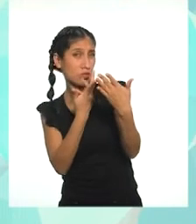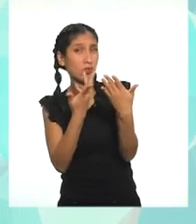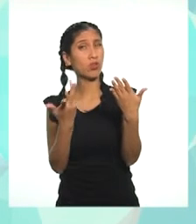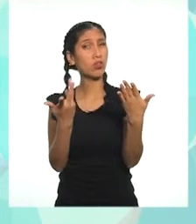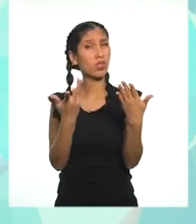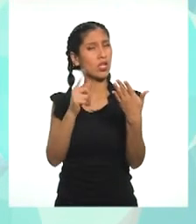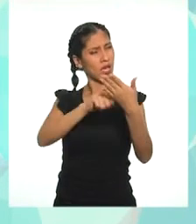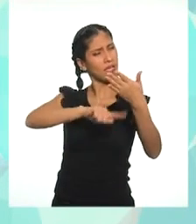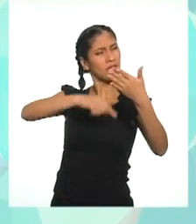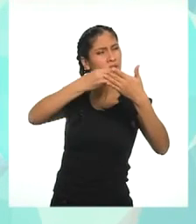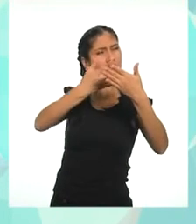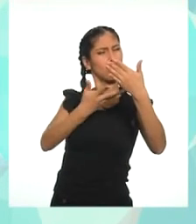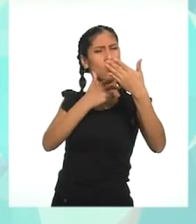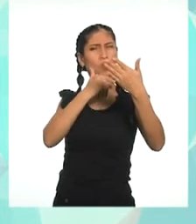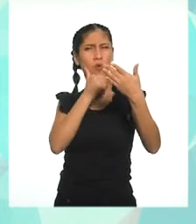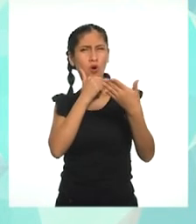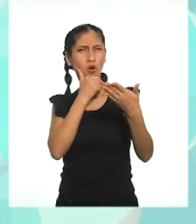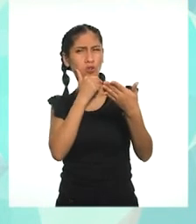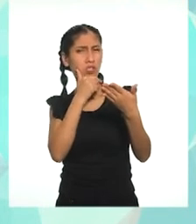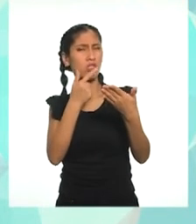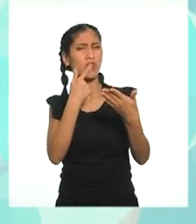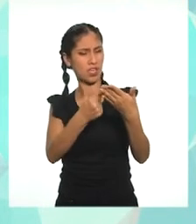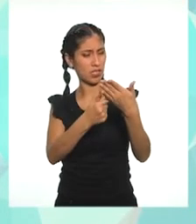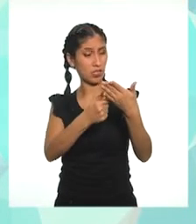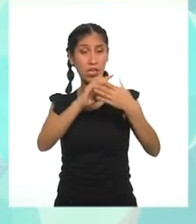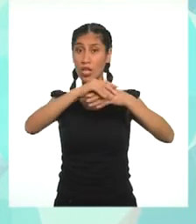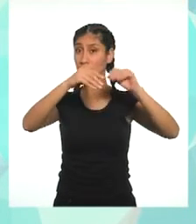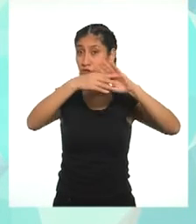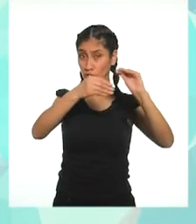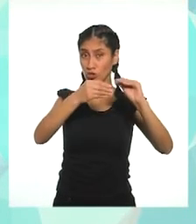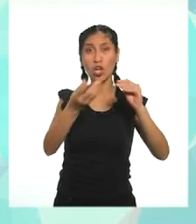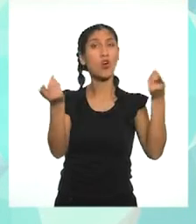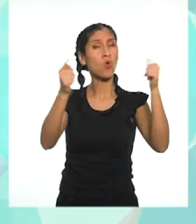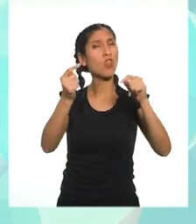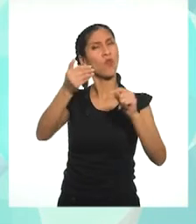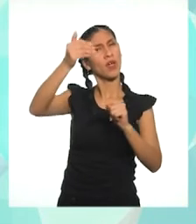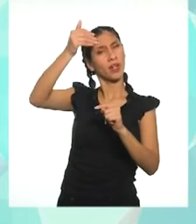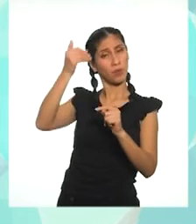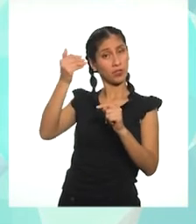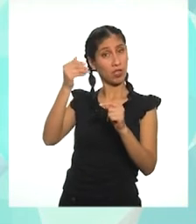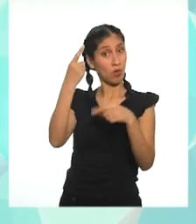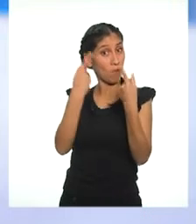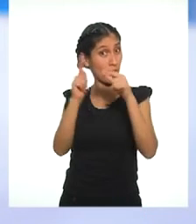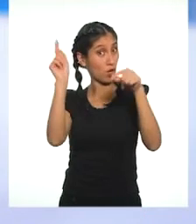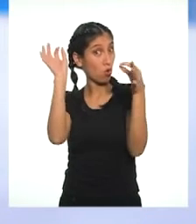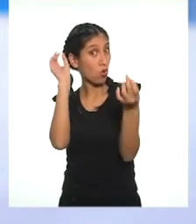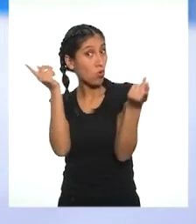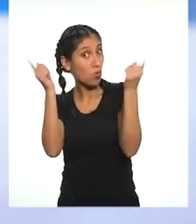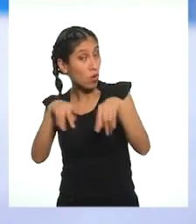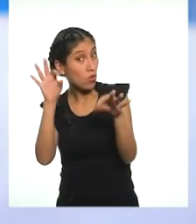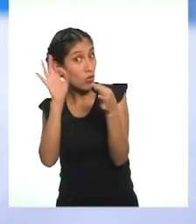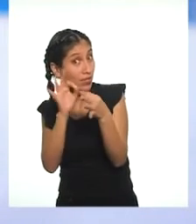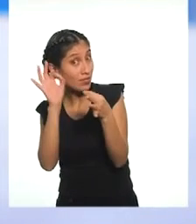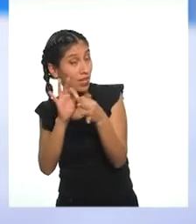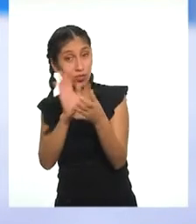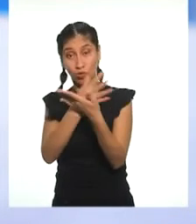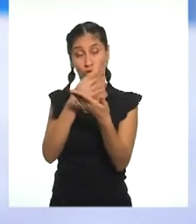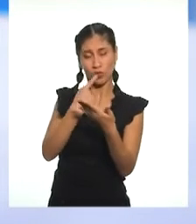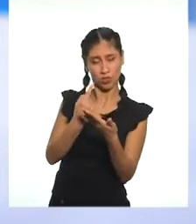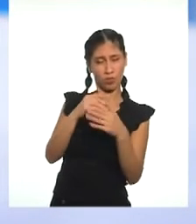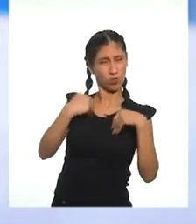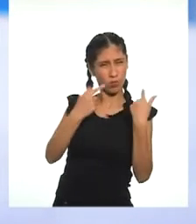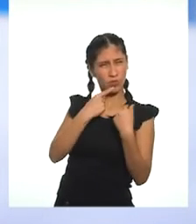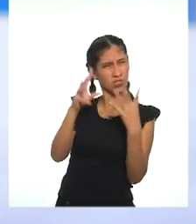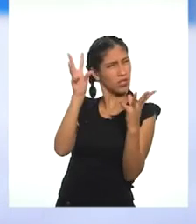hechos que nos relatan han sucedido en el pasado, pero no en el tiempo exacto. Podríamos decir en resumen que